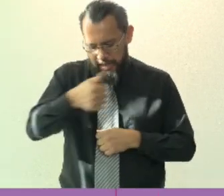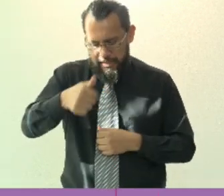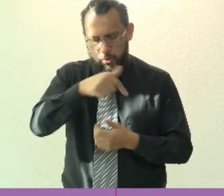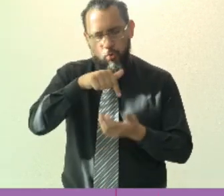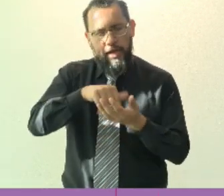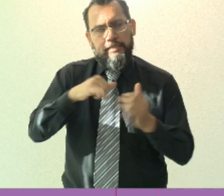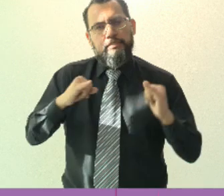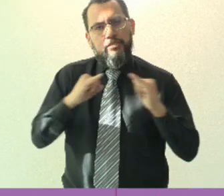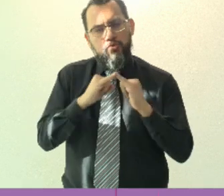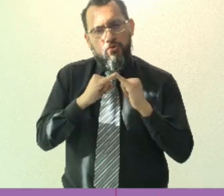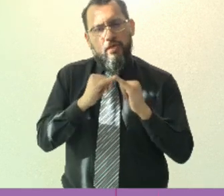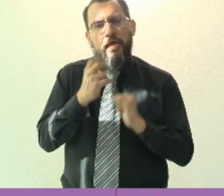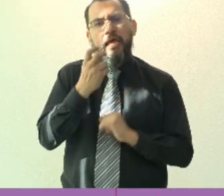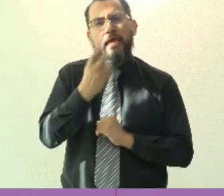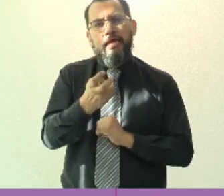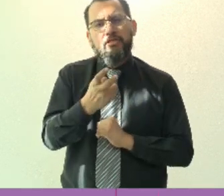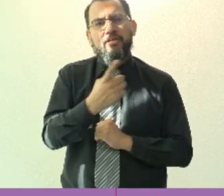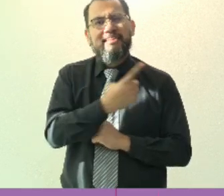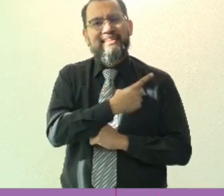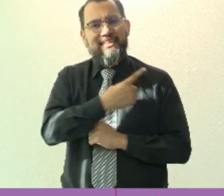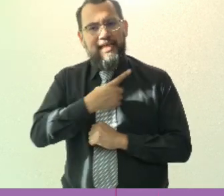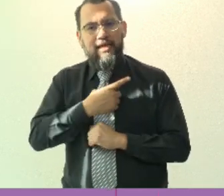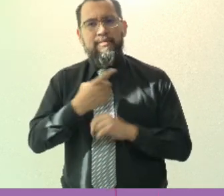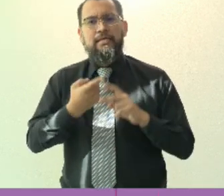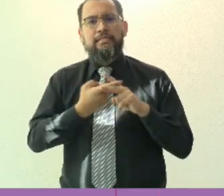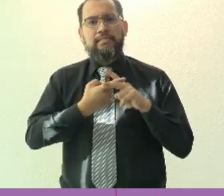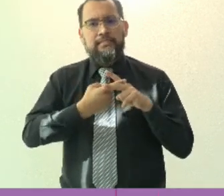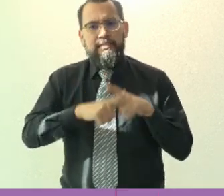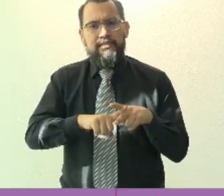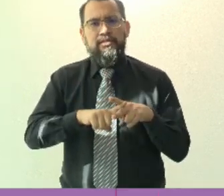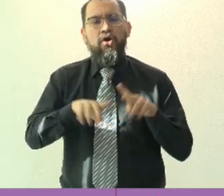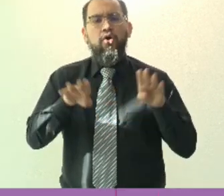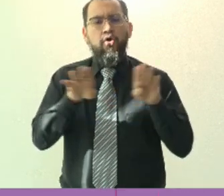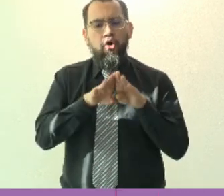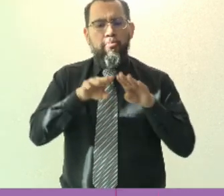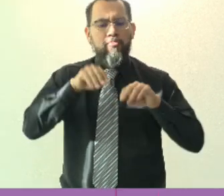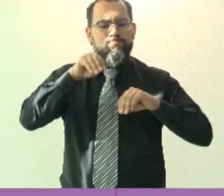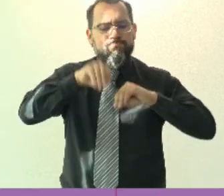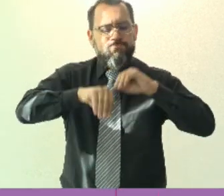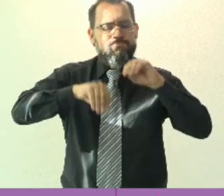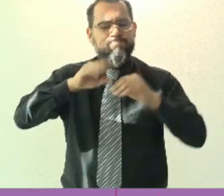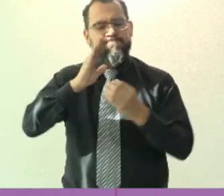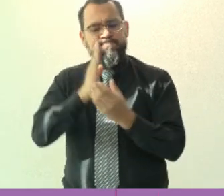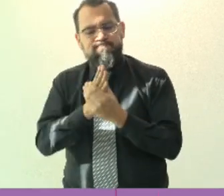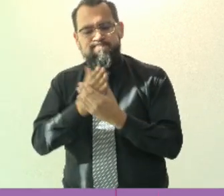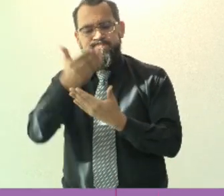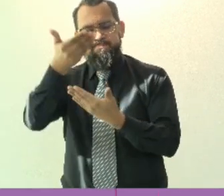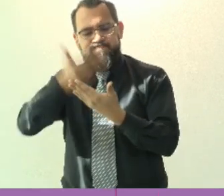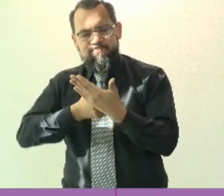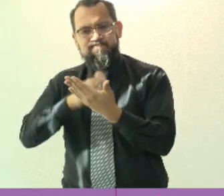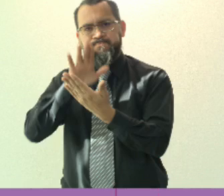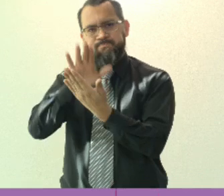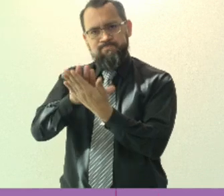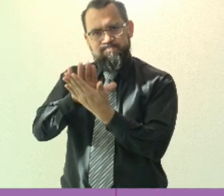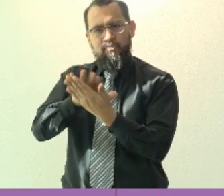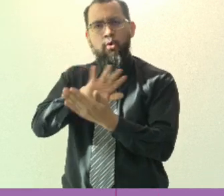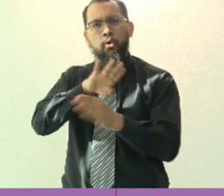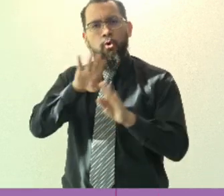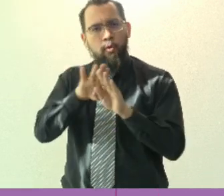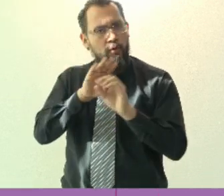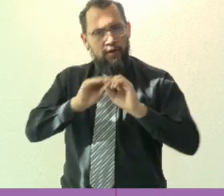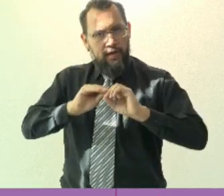se empiecen a integrar adecuadamente los expedientes, se identifiquen con sus carátulas, se clasifiquen